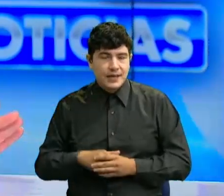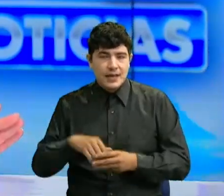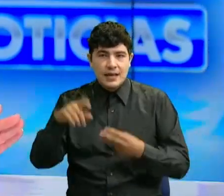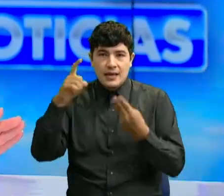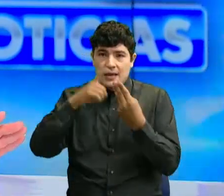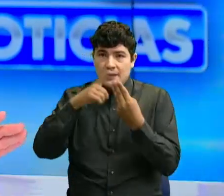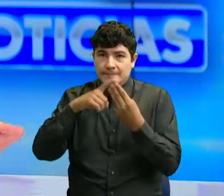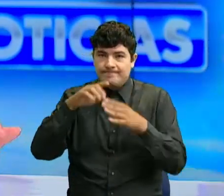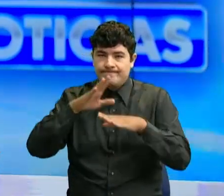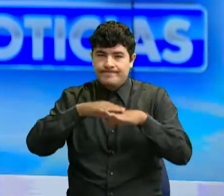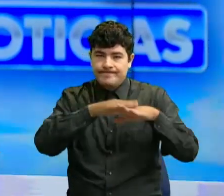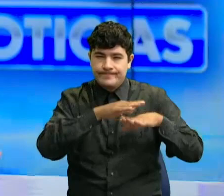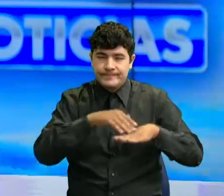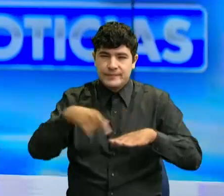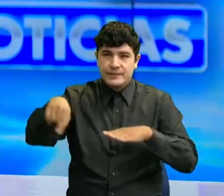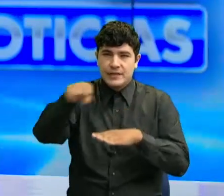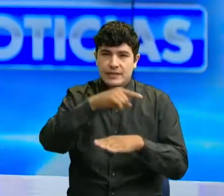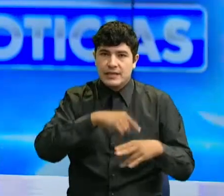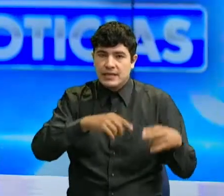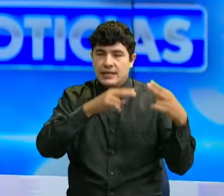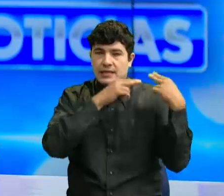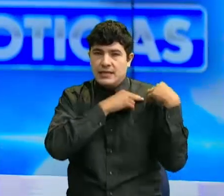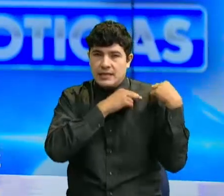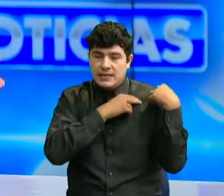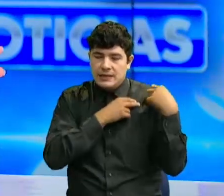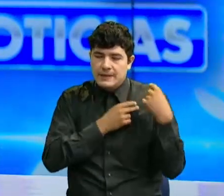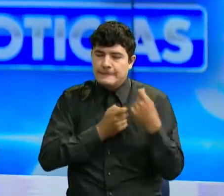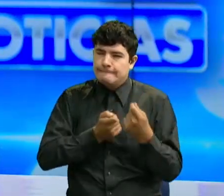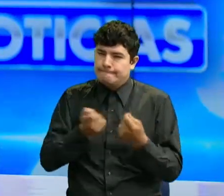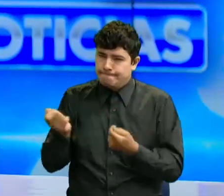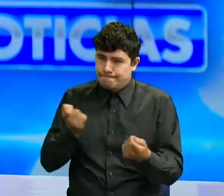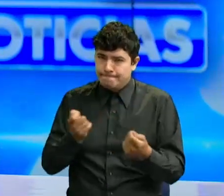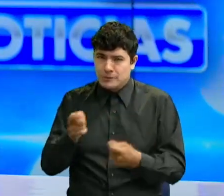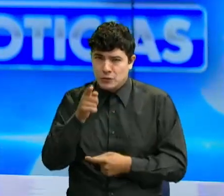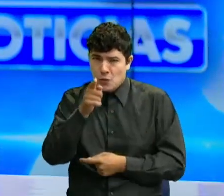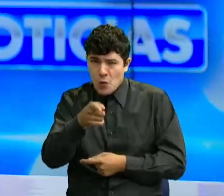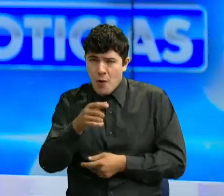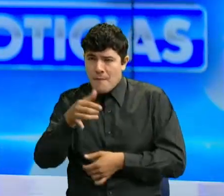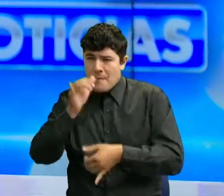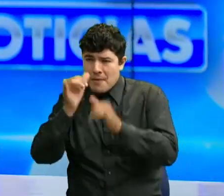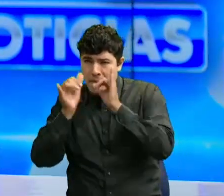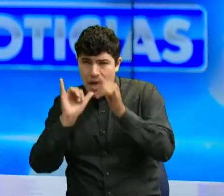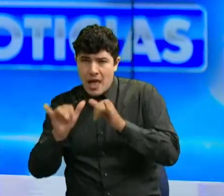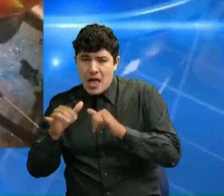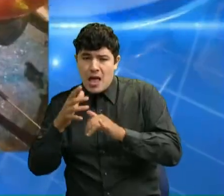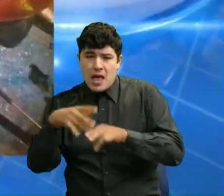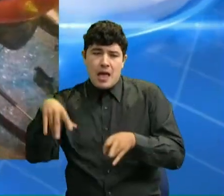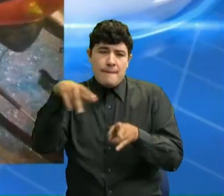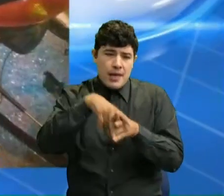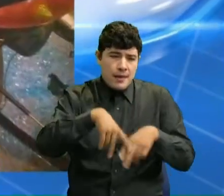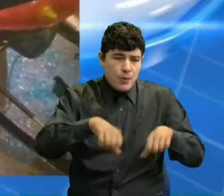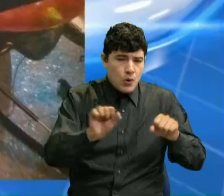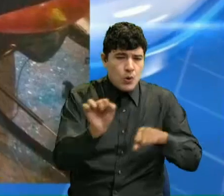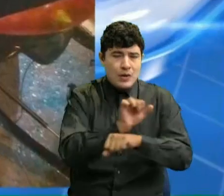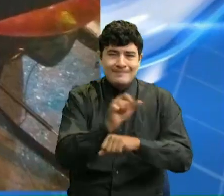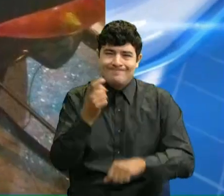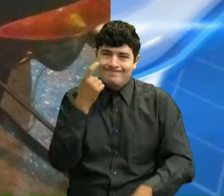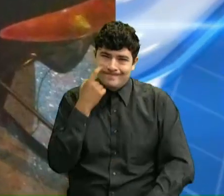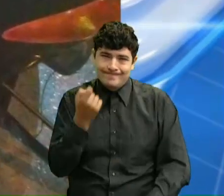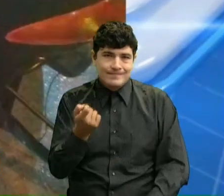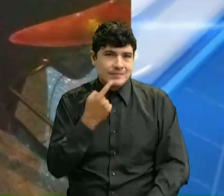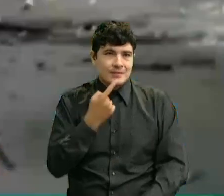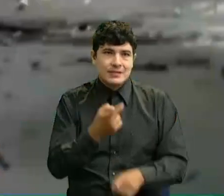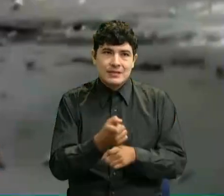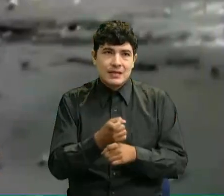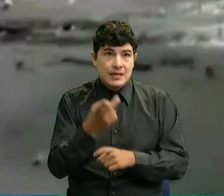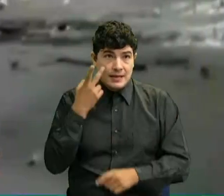la responsabilidad y a la prohibición del alcohol para emprender estos recorridos. Escenas como esta se han registrado